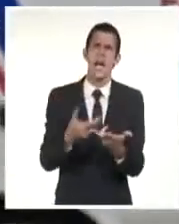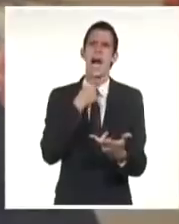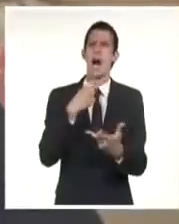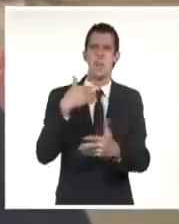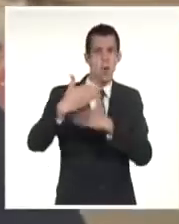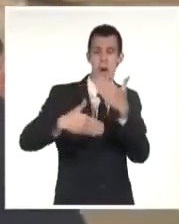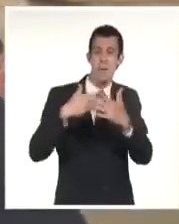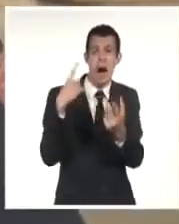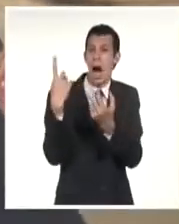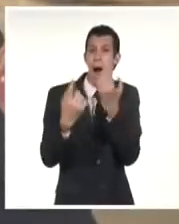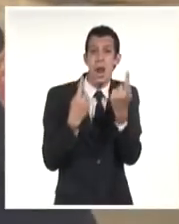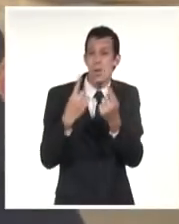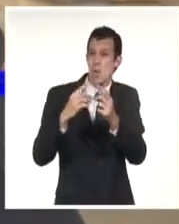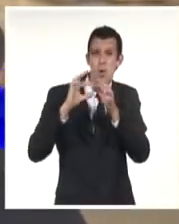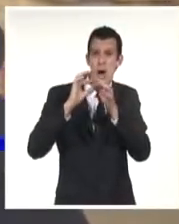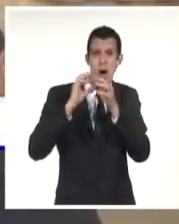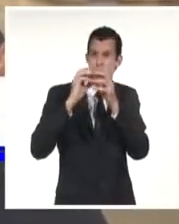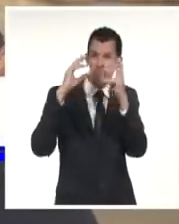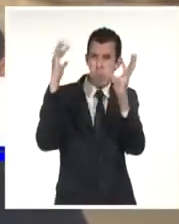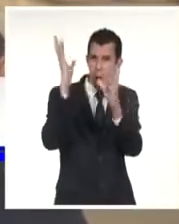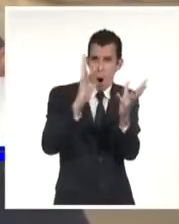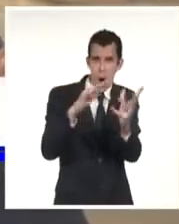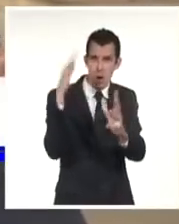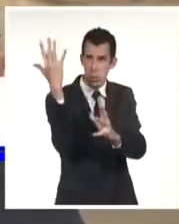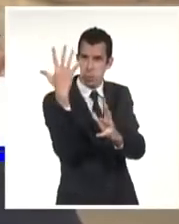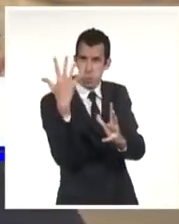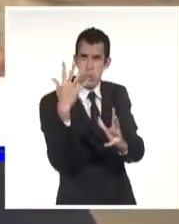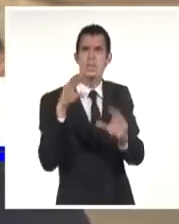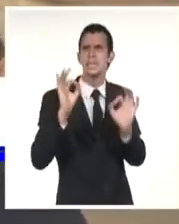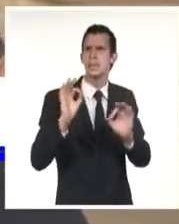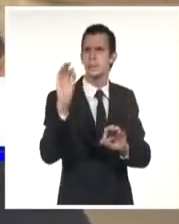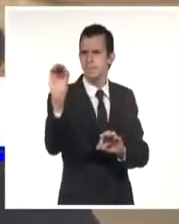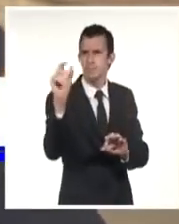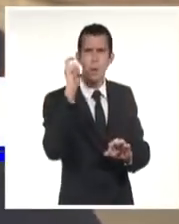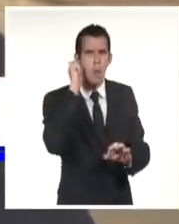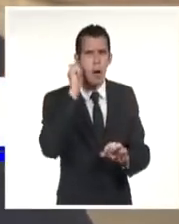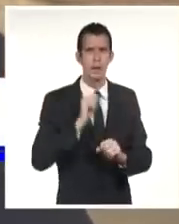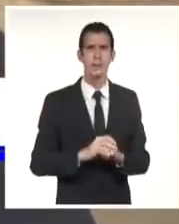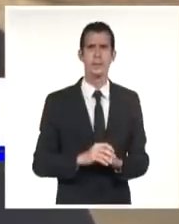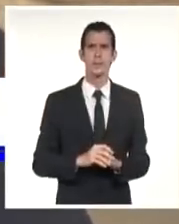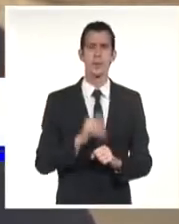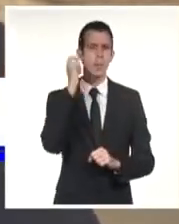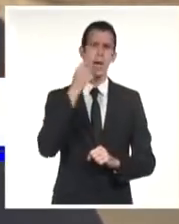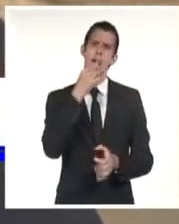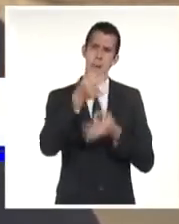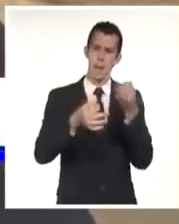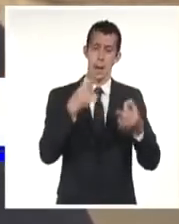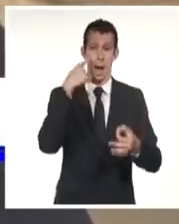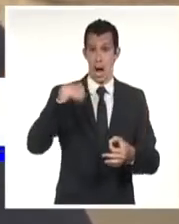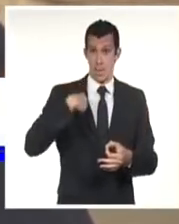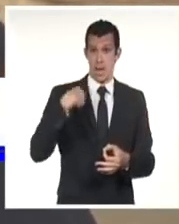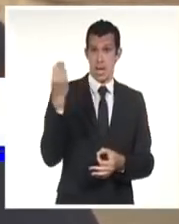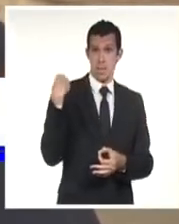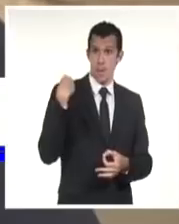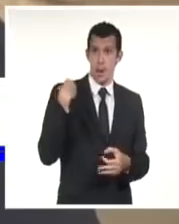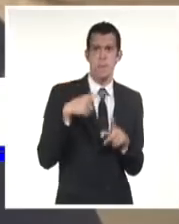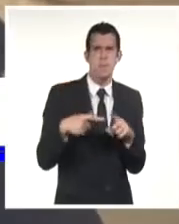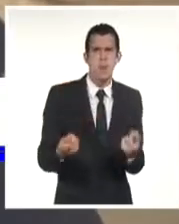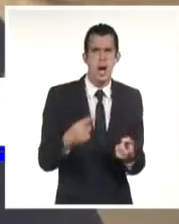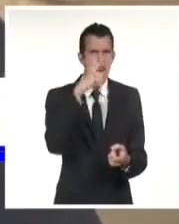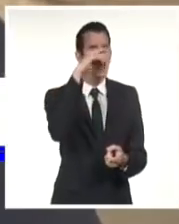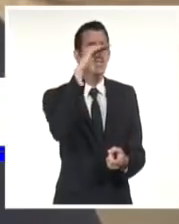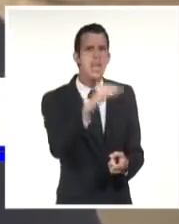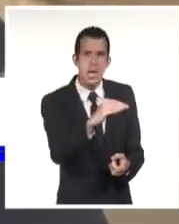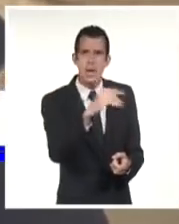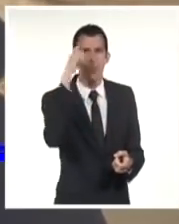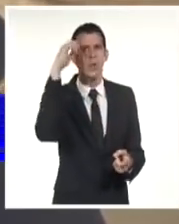desastres. Me activan precisamente para que viniera a atender los niños. Casualmente, en el momento que estoy en el hospital, llega un niño que había